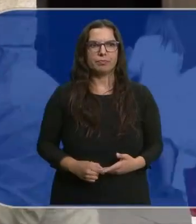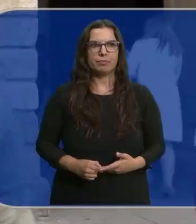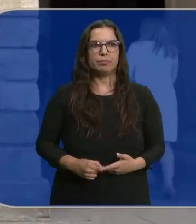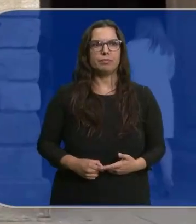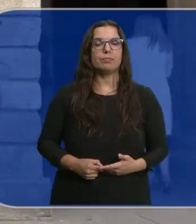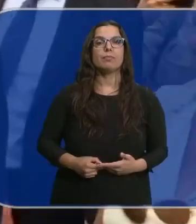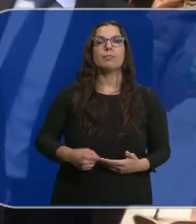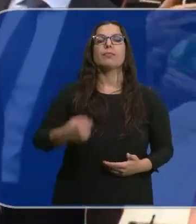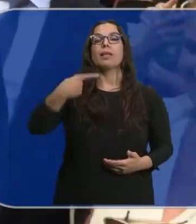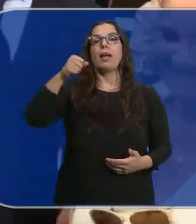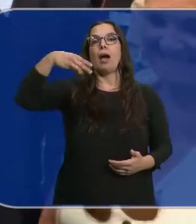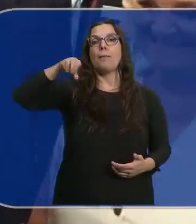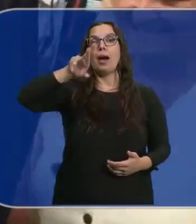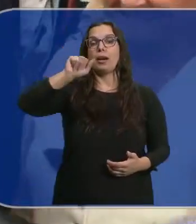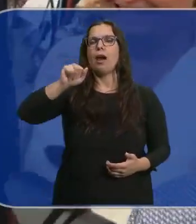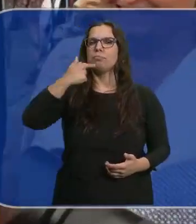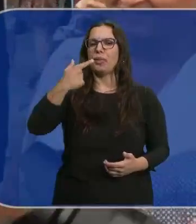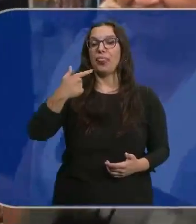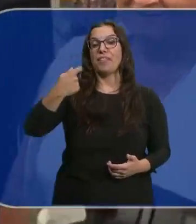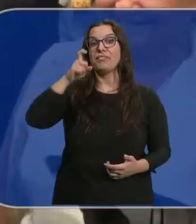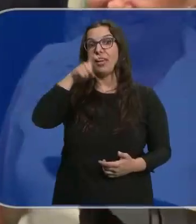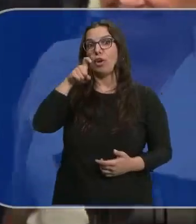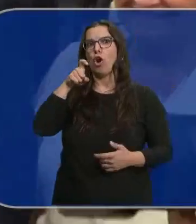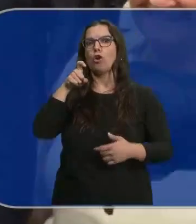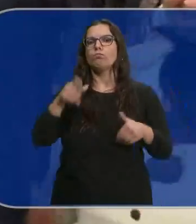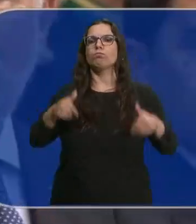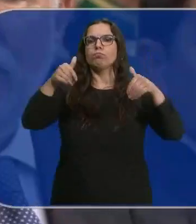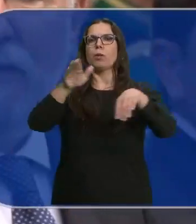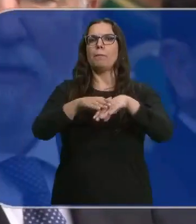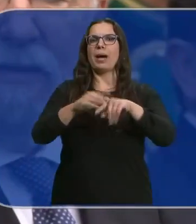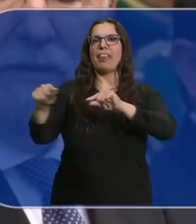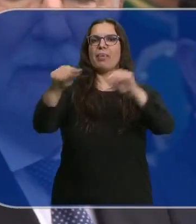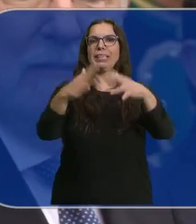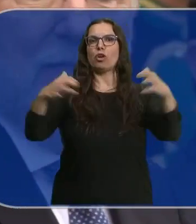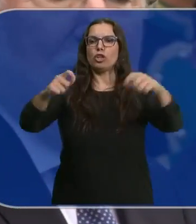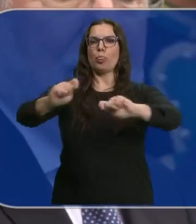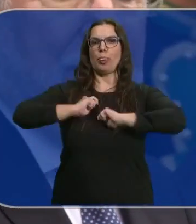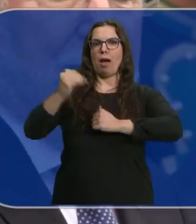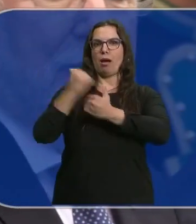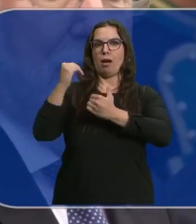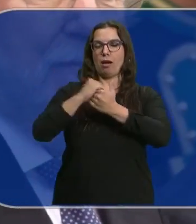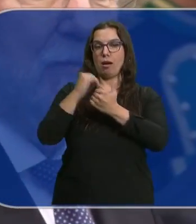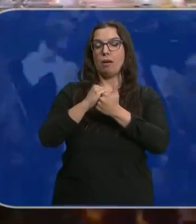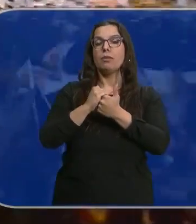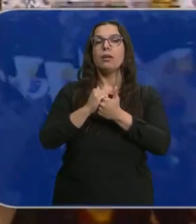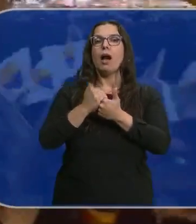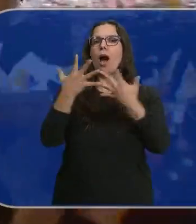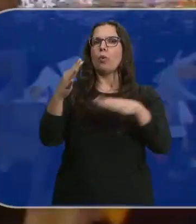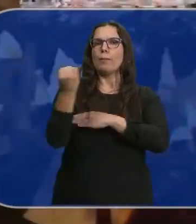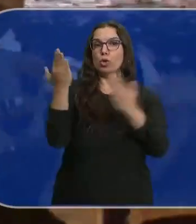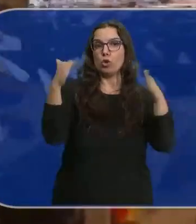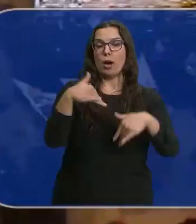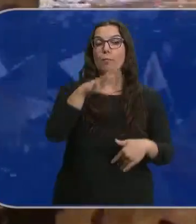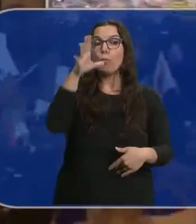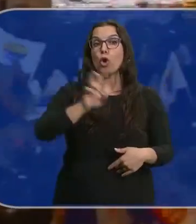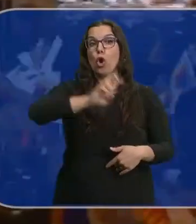Y Cuca Gamarra apunta a que Feijóo se presentará a la investidura aunque no tenga apoyos. Quieren evitar críticas como las que tuvieron los precedentes de